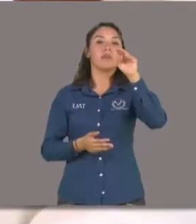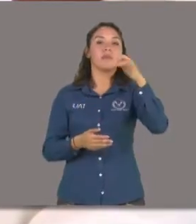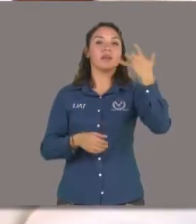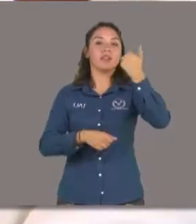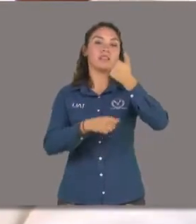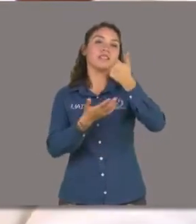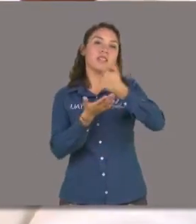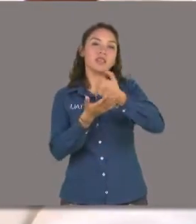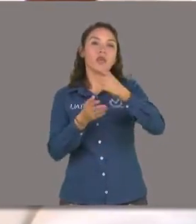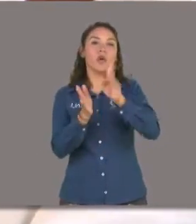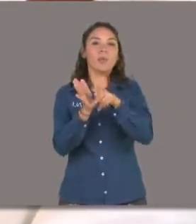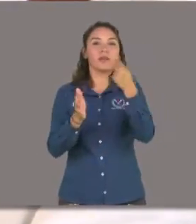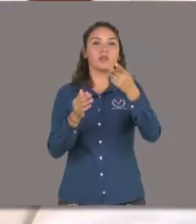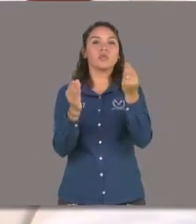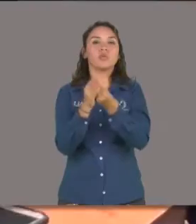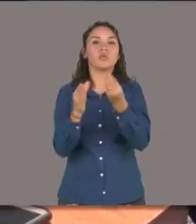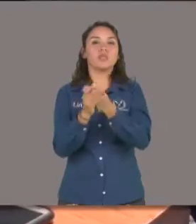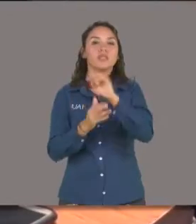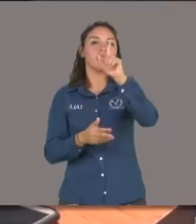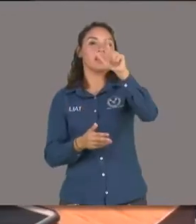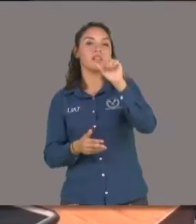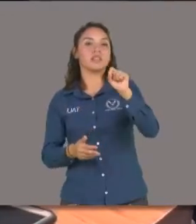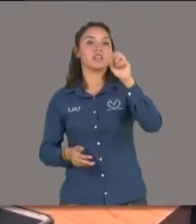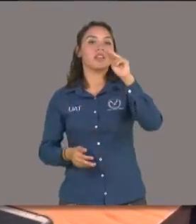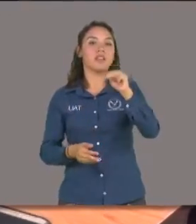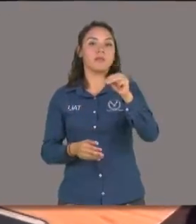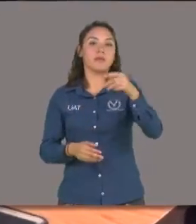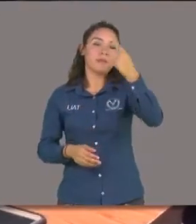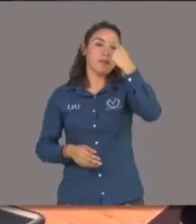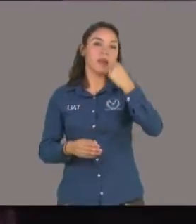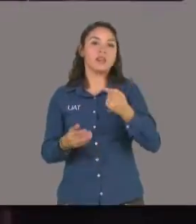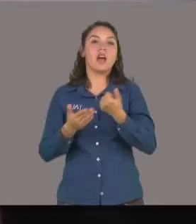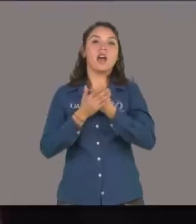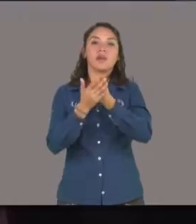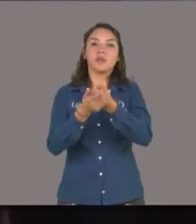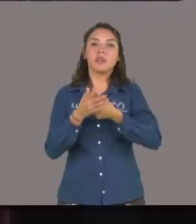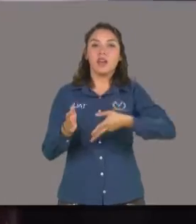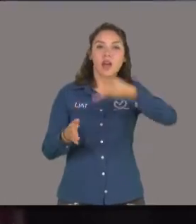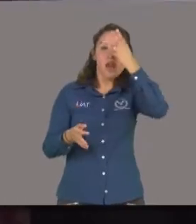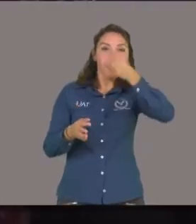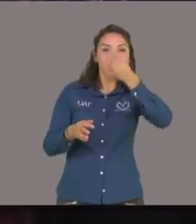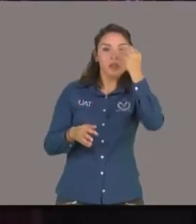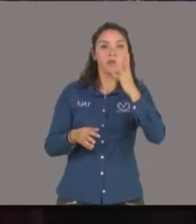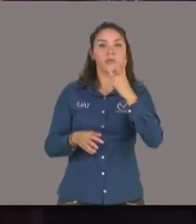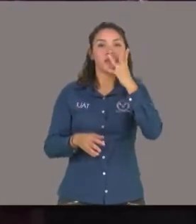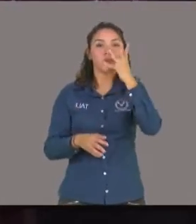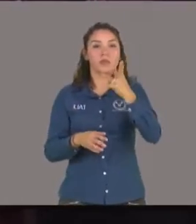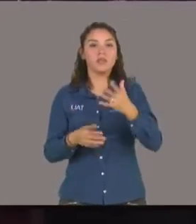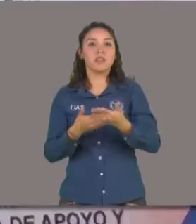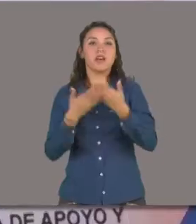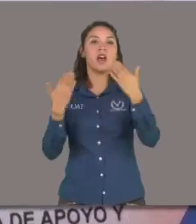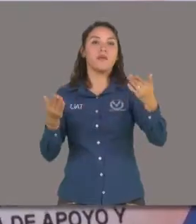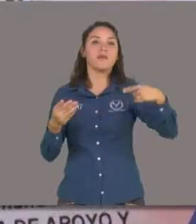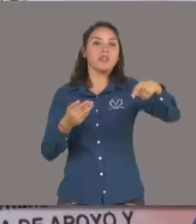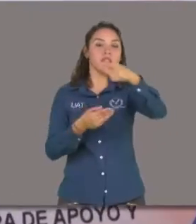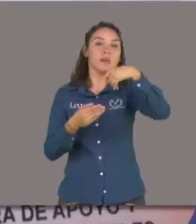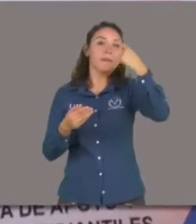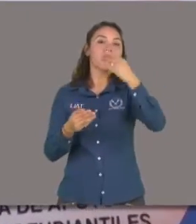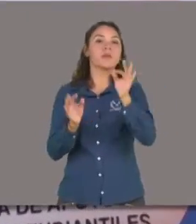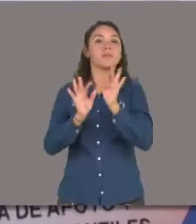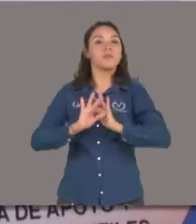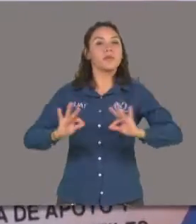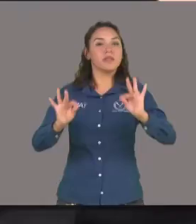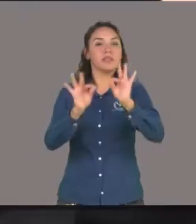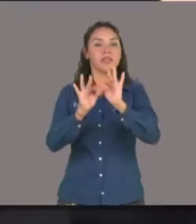70 alumnos de distintas facultades y escuelas del Campus Victoria obtuvieron sus diplomas del sexto curso de Lenguaje de